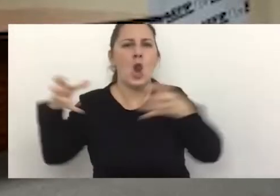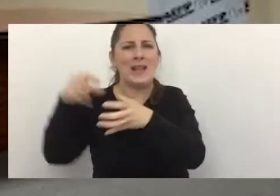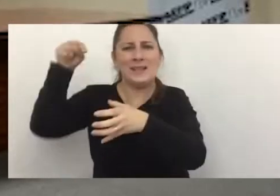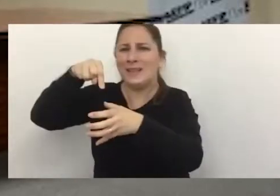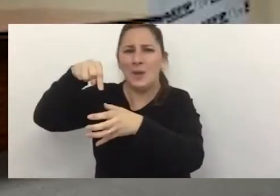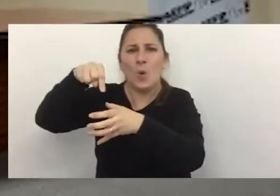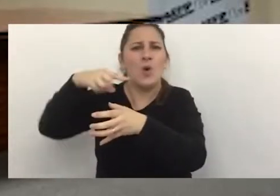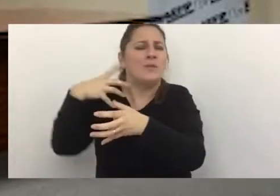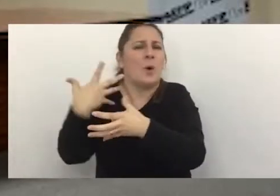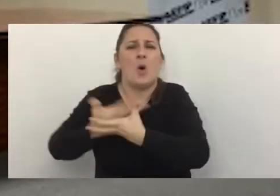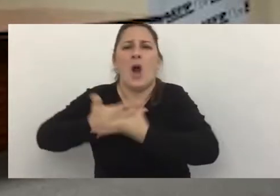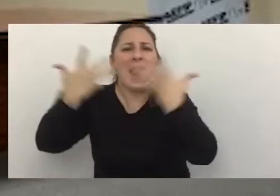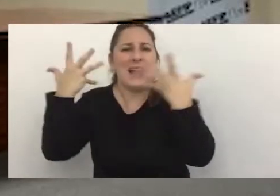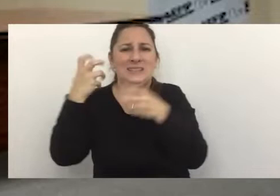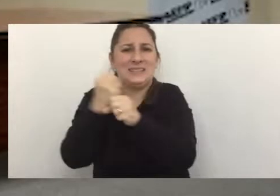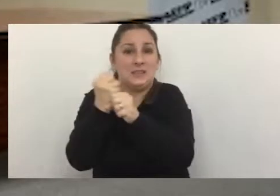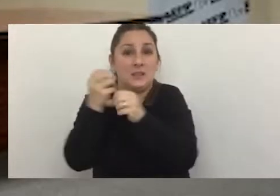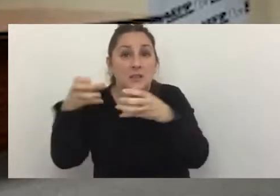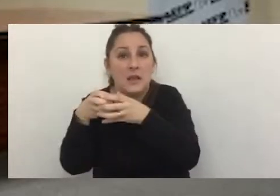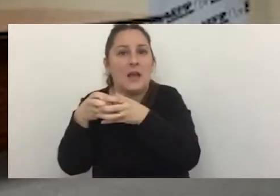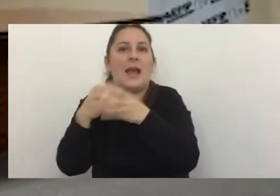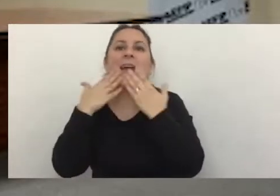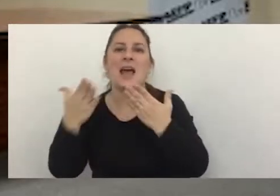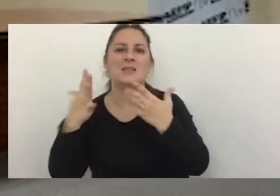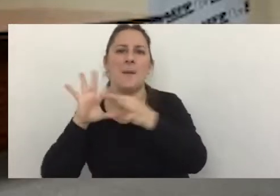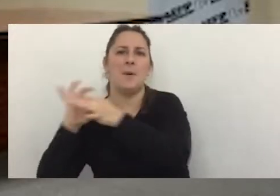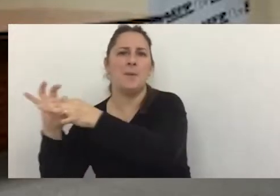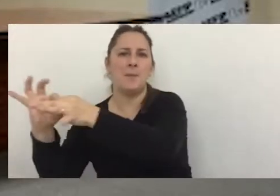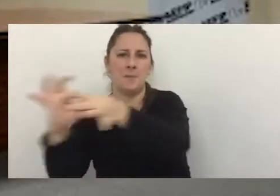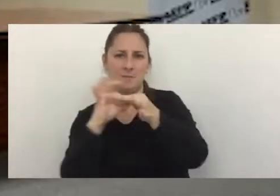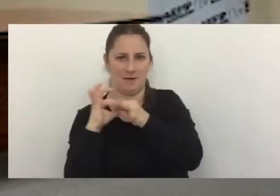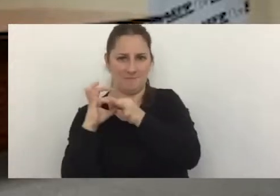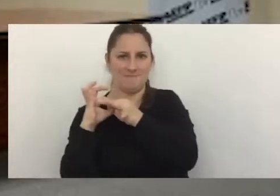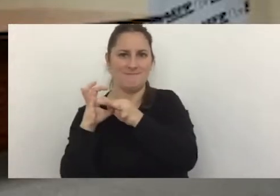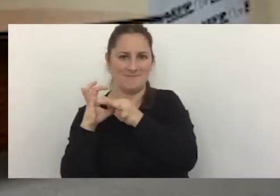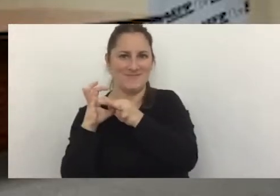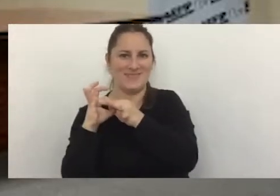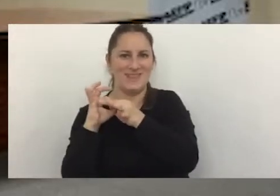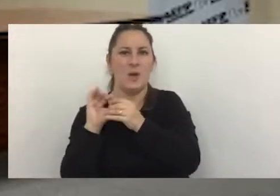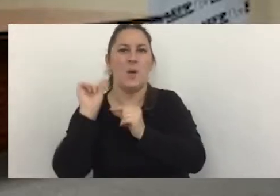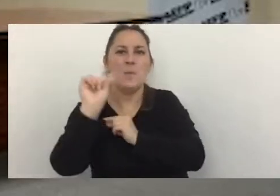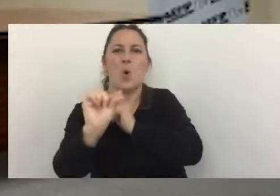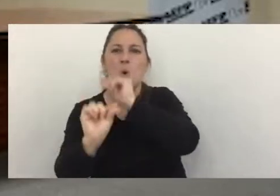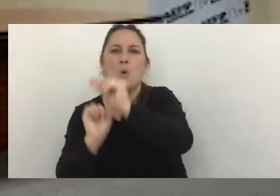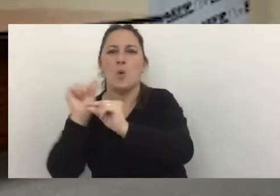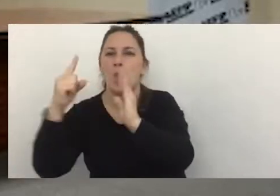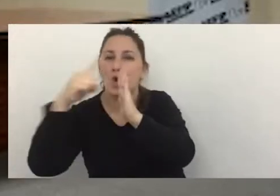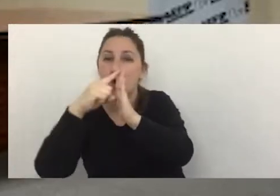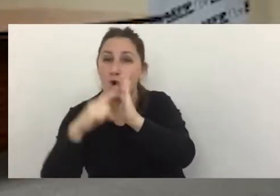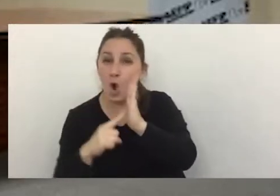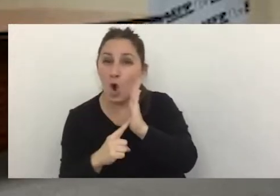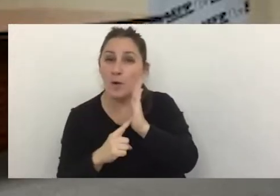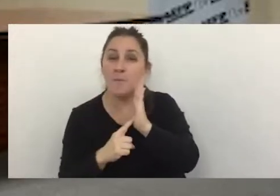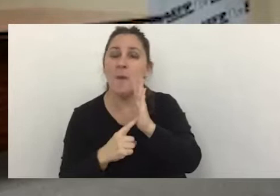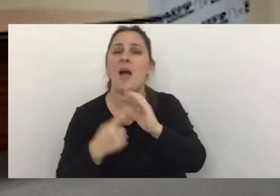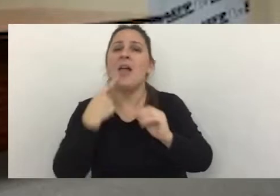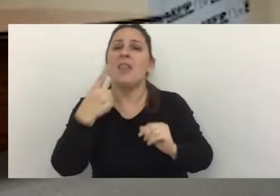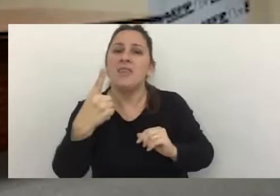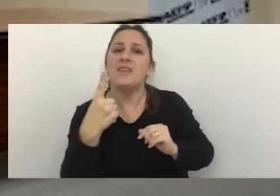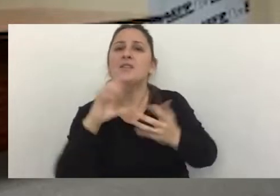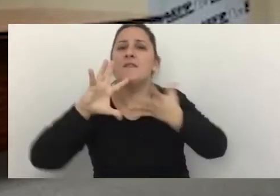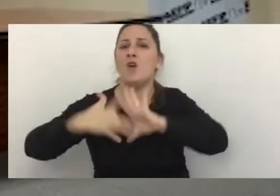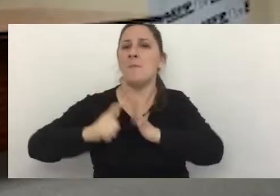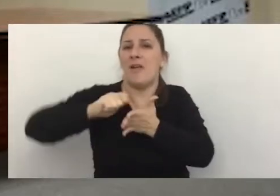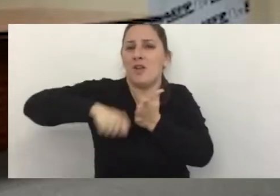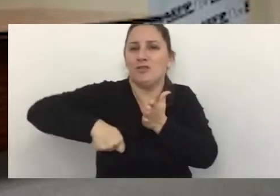laboral se da en la invención de lo colectivo, que es la construcción precisamente de normas que rigen la relación de contrato de trabajo, que